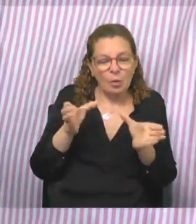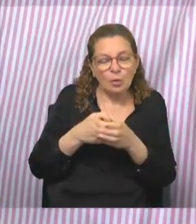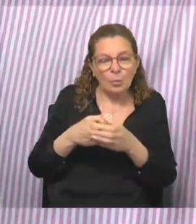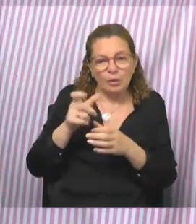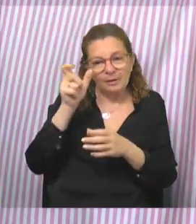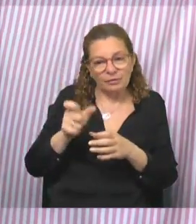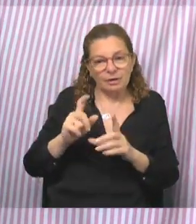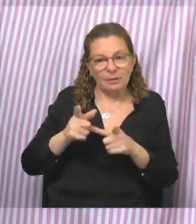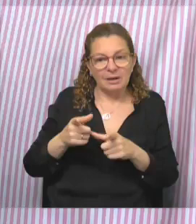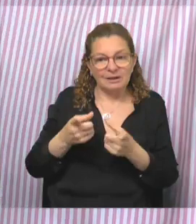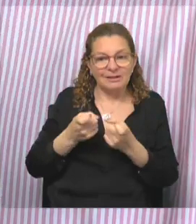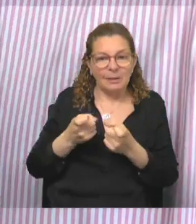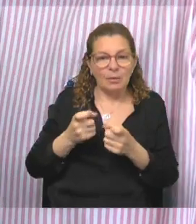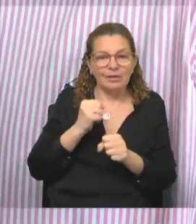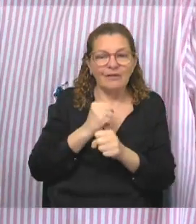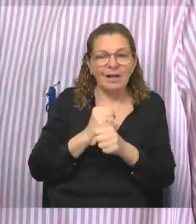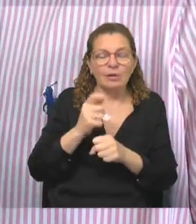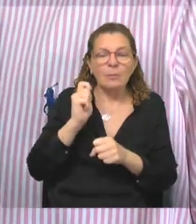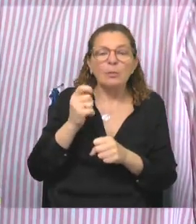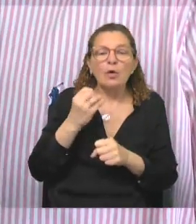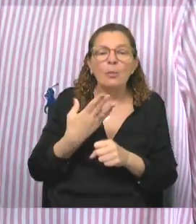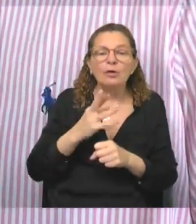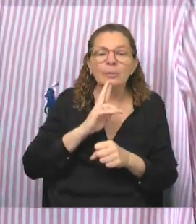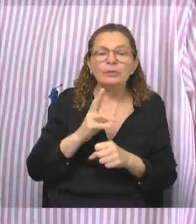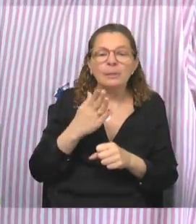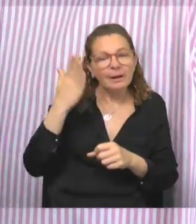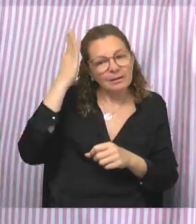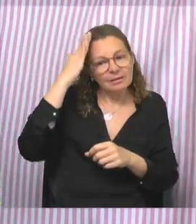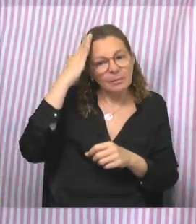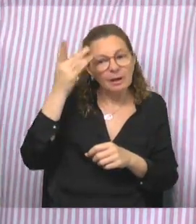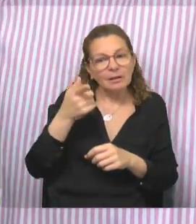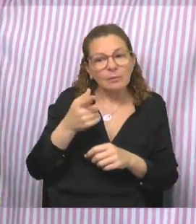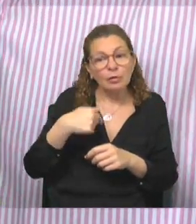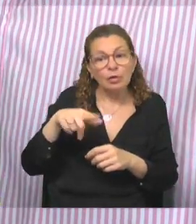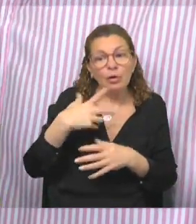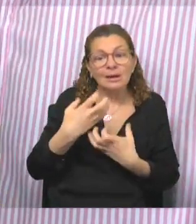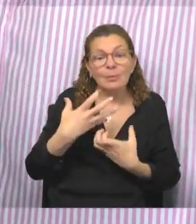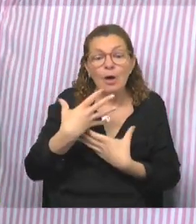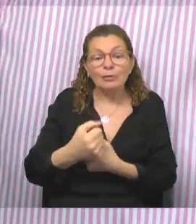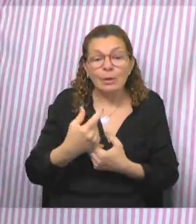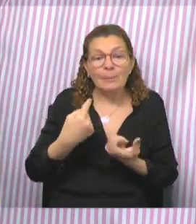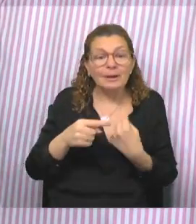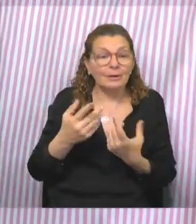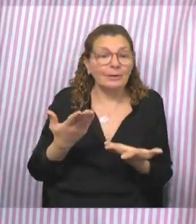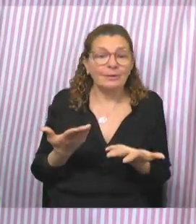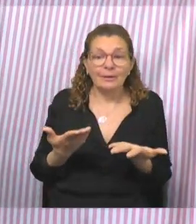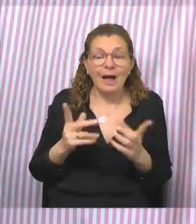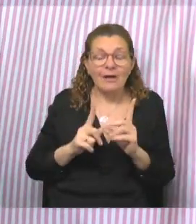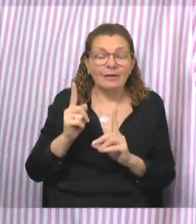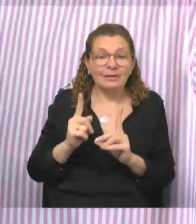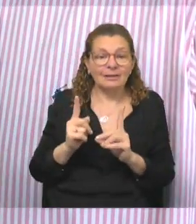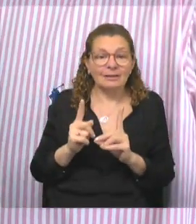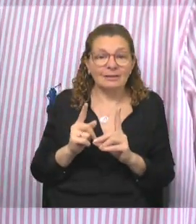y y a funcionarios públicos para que sepan Cómo responder porque también ahí hay una clave muy grande porque Todos queremos dar una mano cuando pasa algo y a